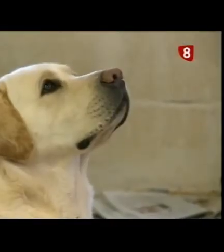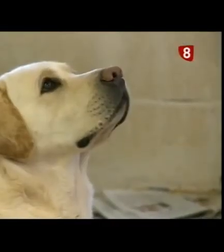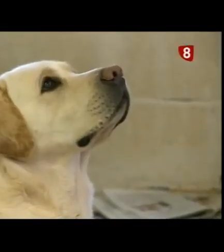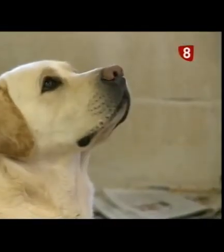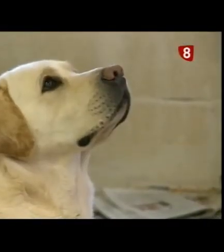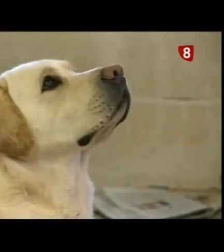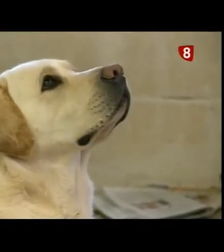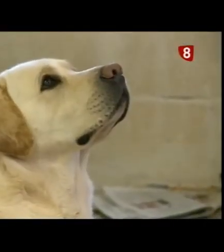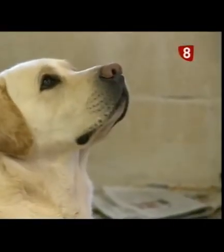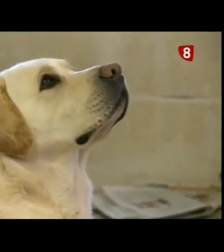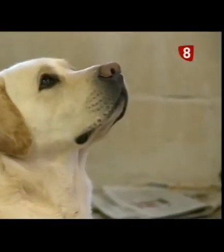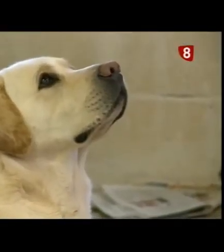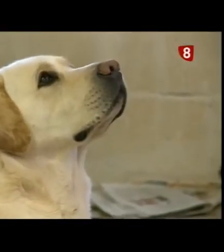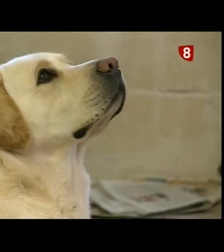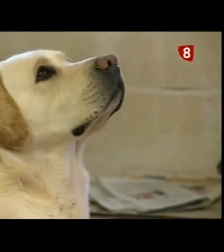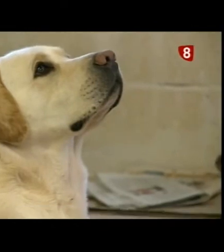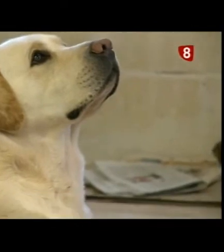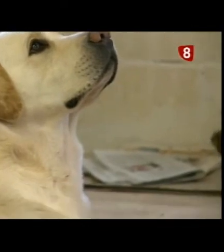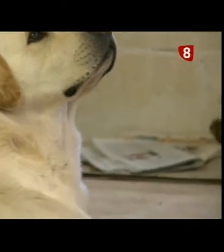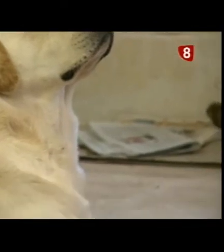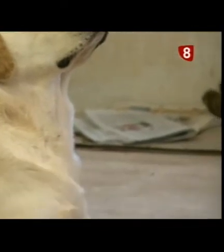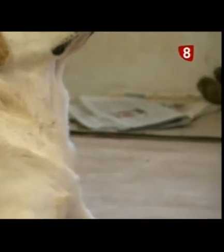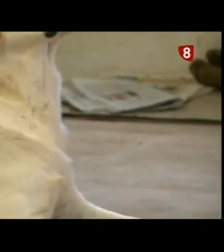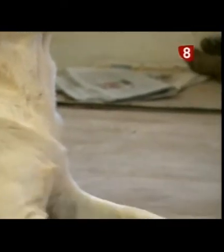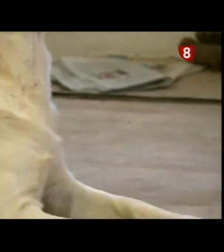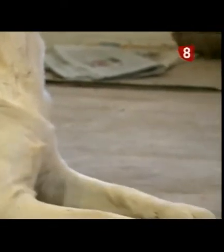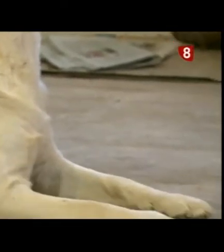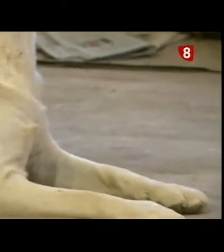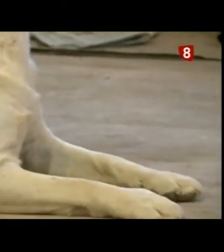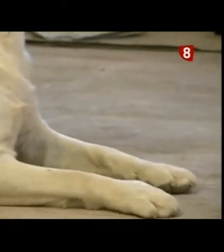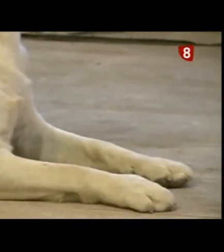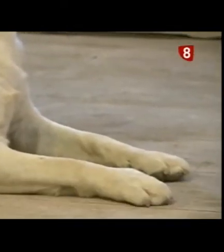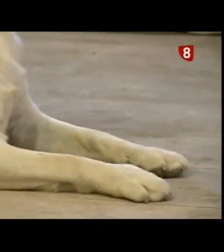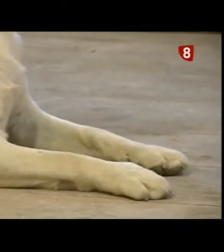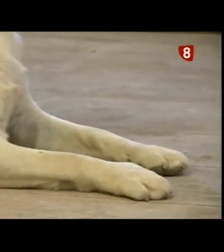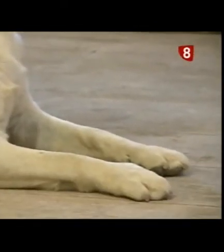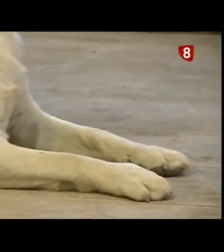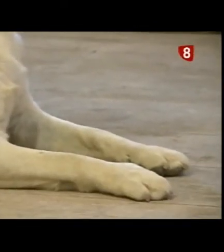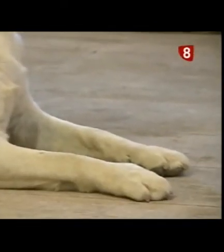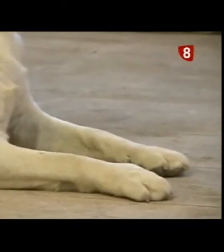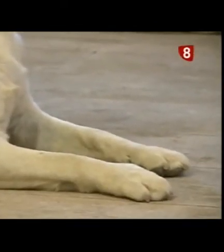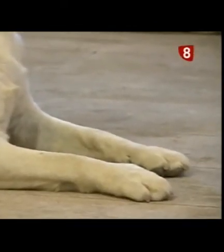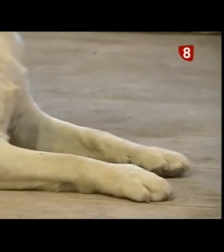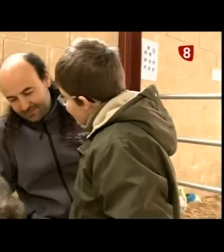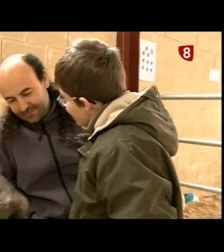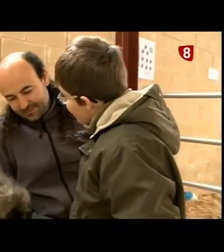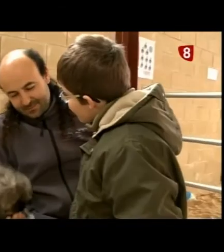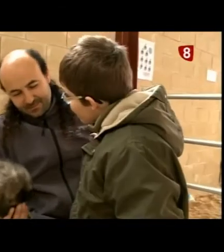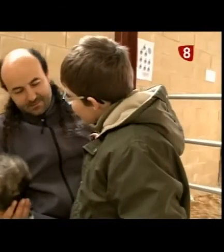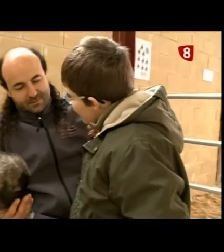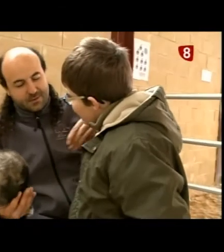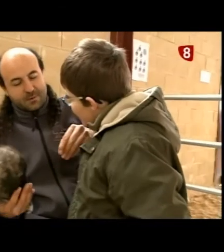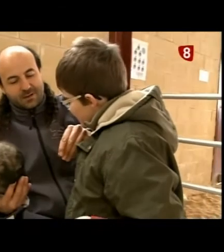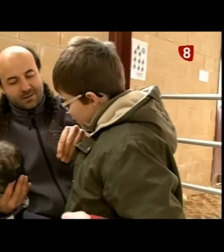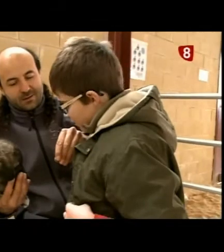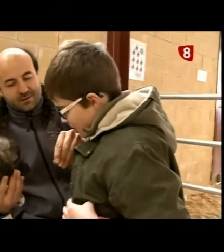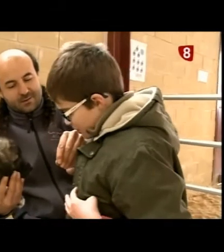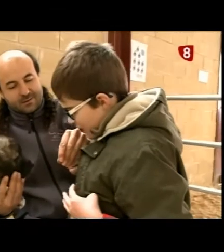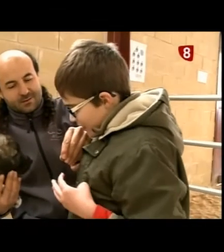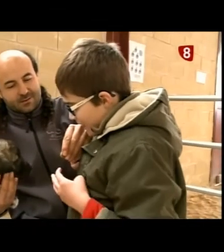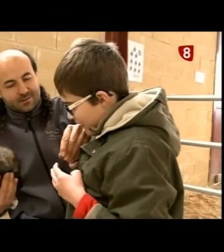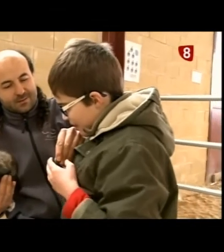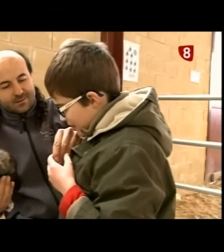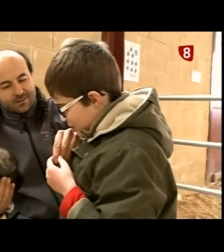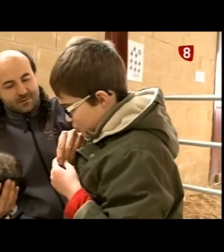un labrador de 2 años, comparte también su día a día con diversos pacientes. Estos perros llevan años en el punto de mira de terapeutas